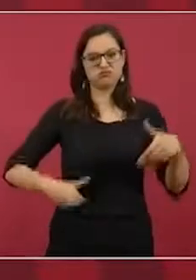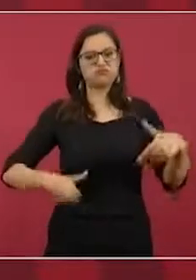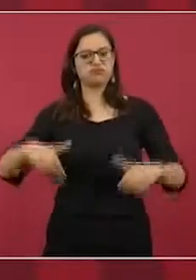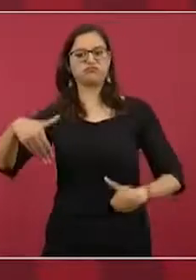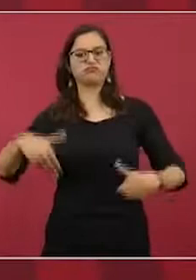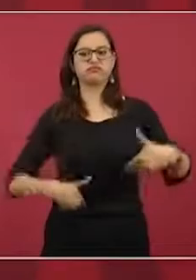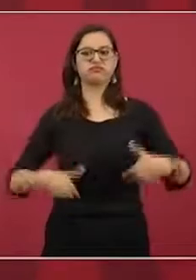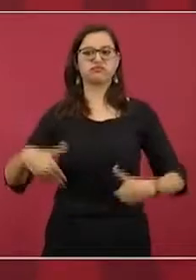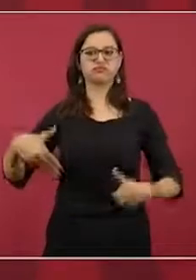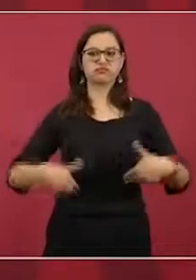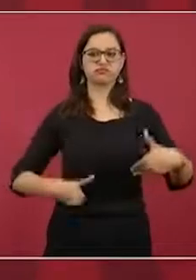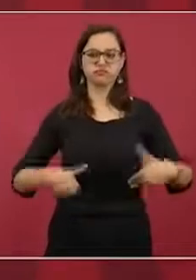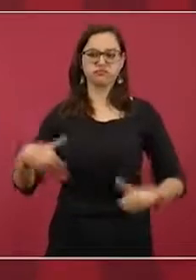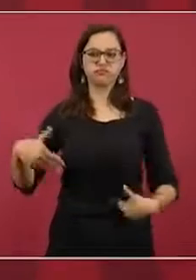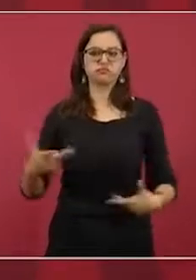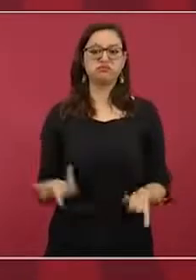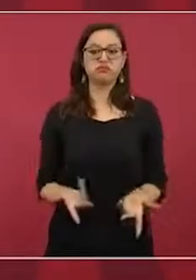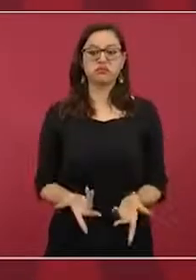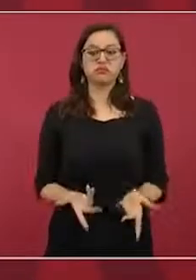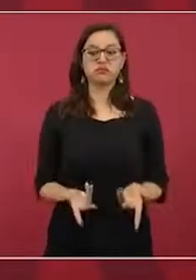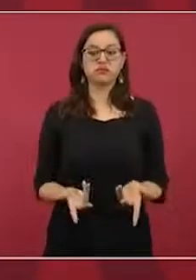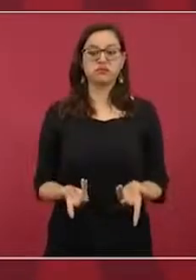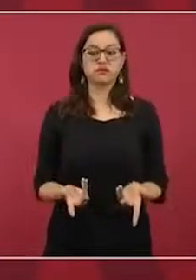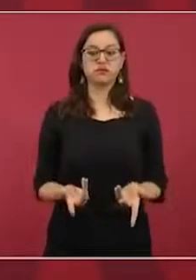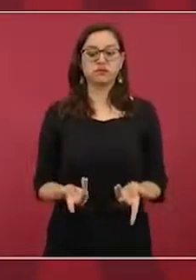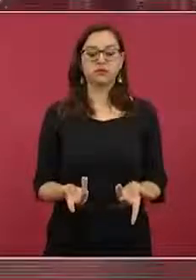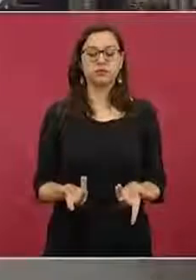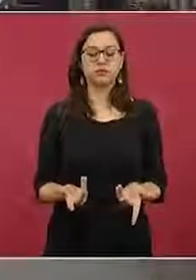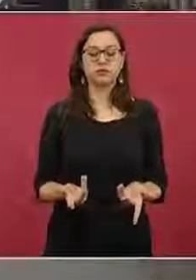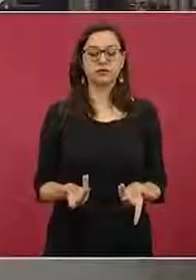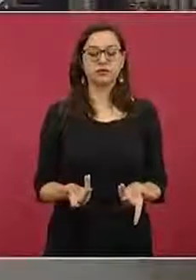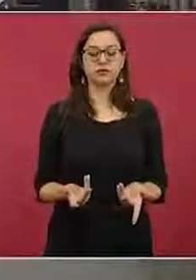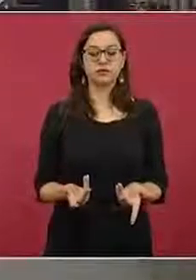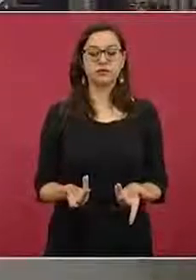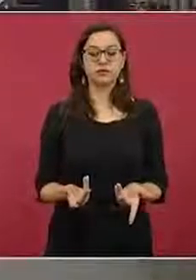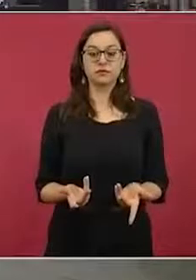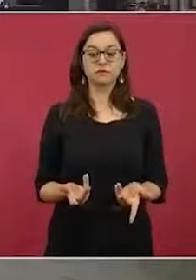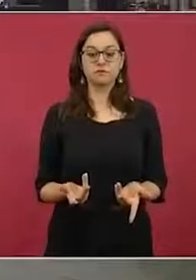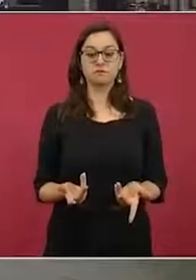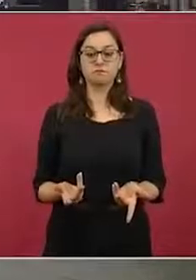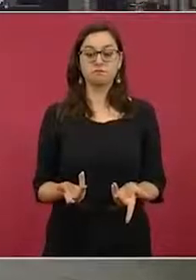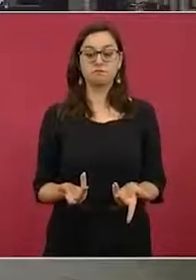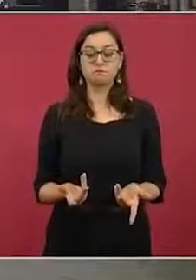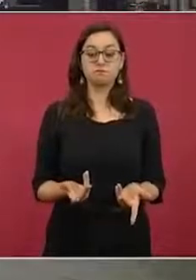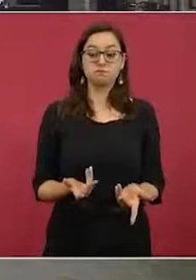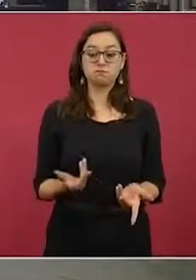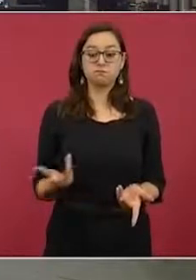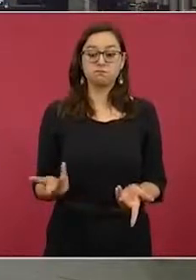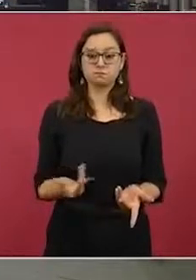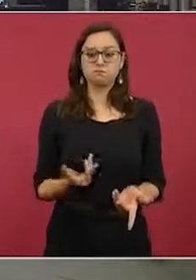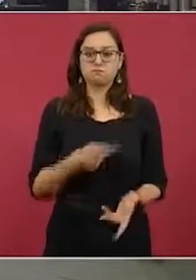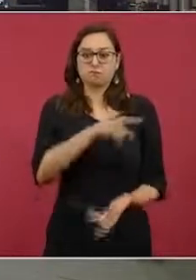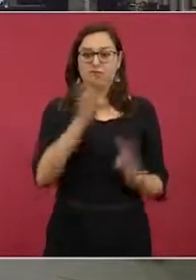y también por fama.